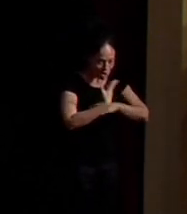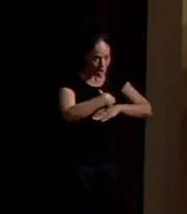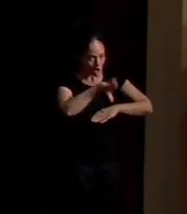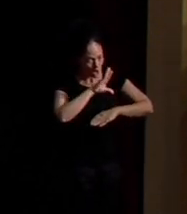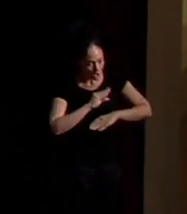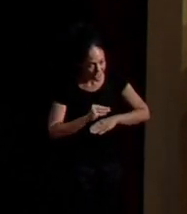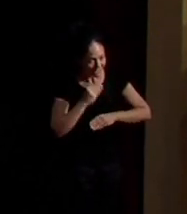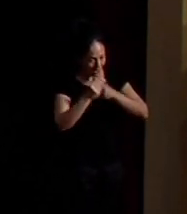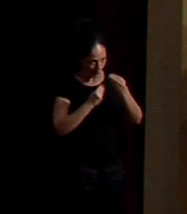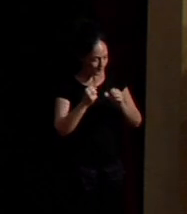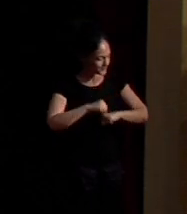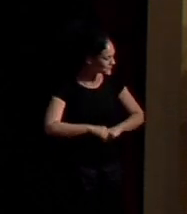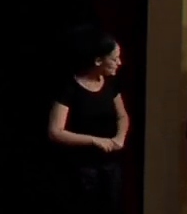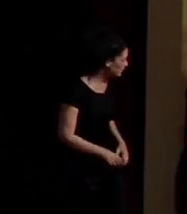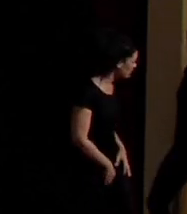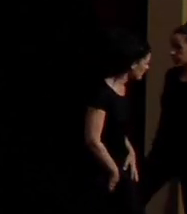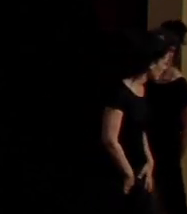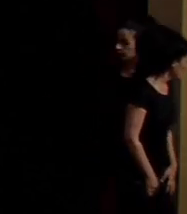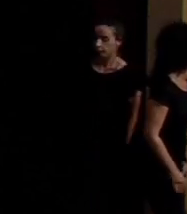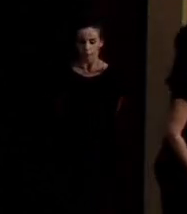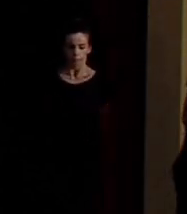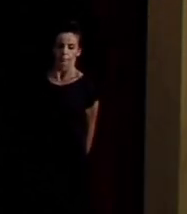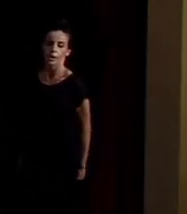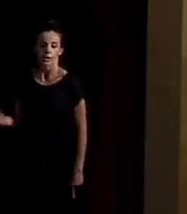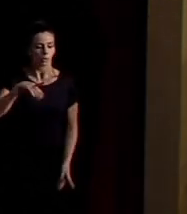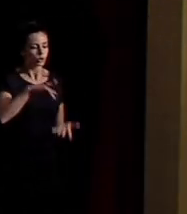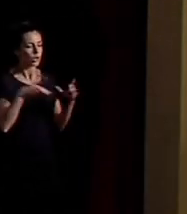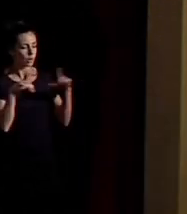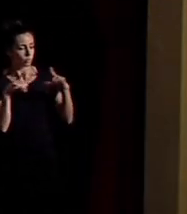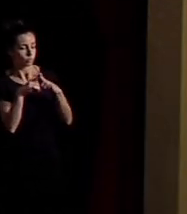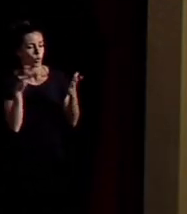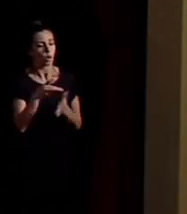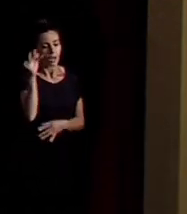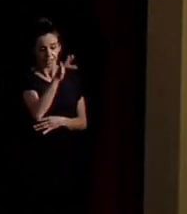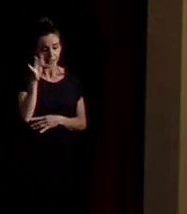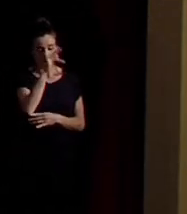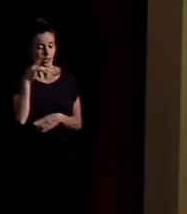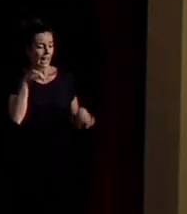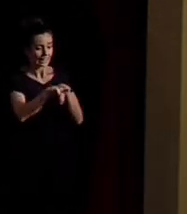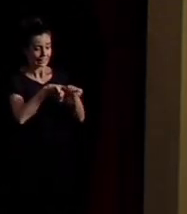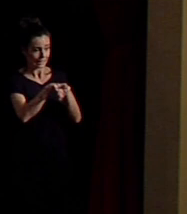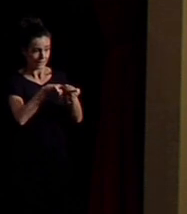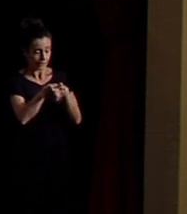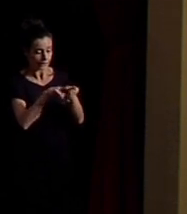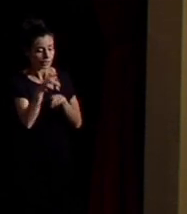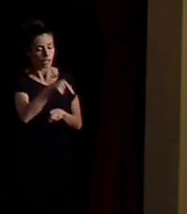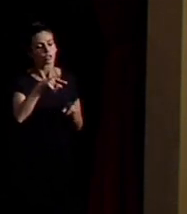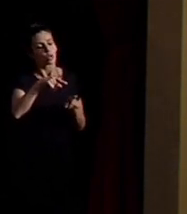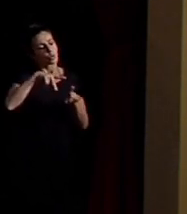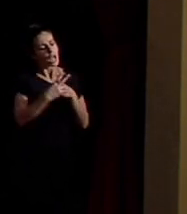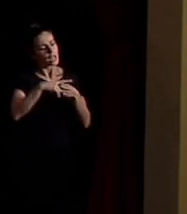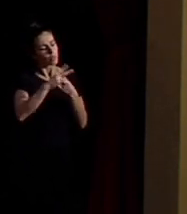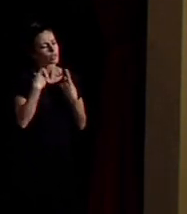derecho. La concepción del feminismo como una teoría crítica y emancipadora, y por lo tanto como la herramienta desde la cual yo